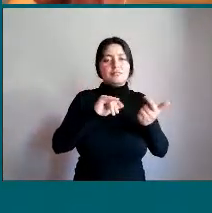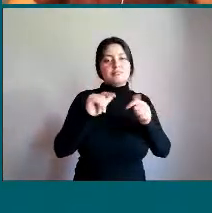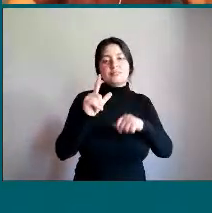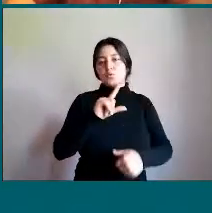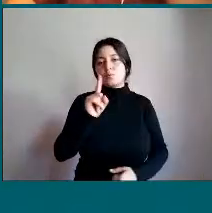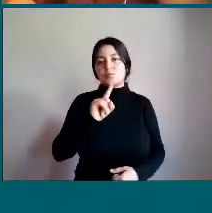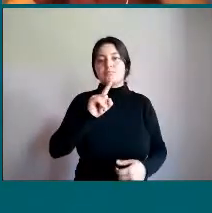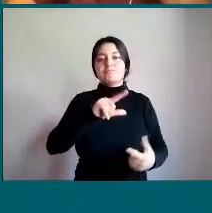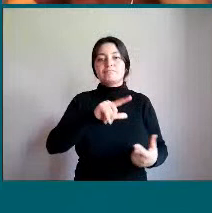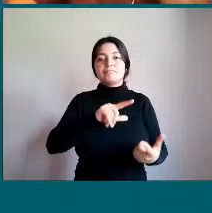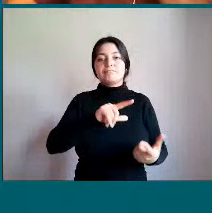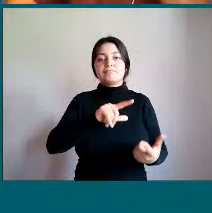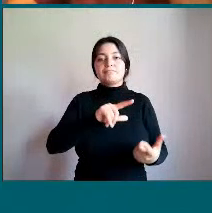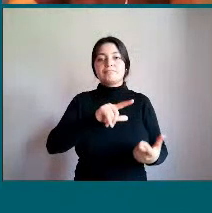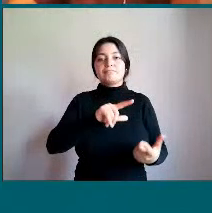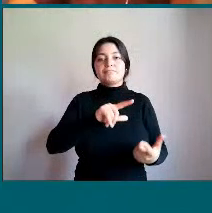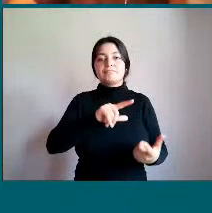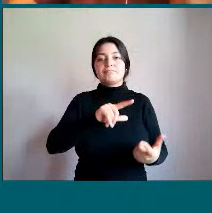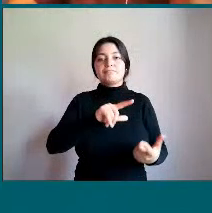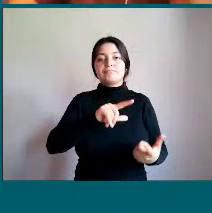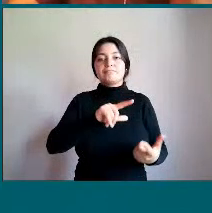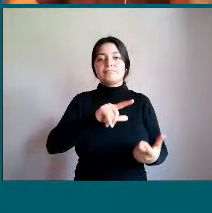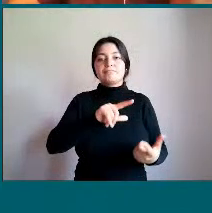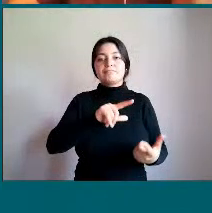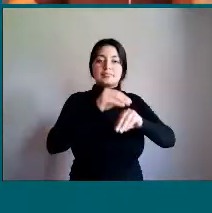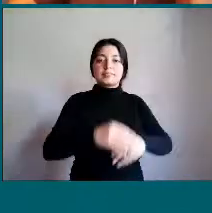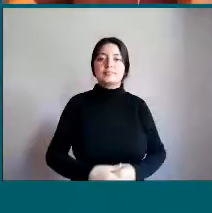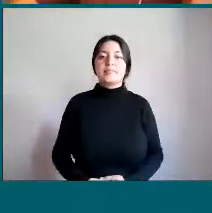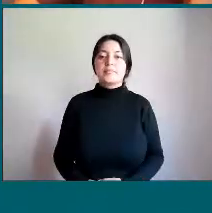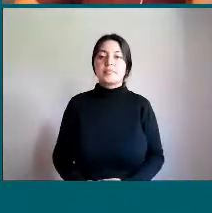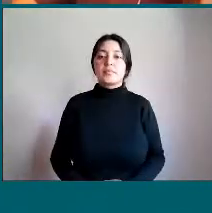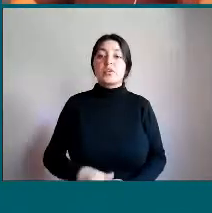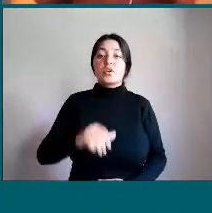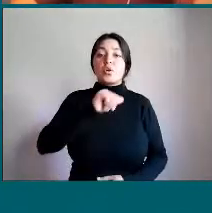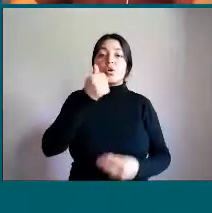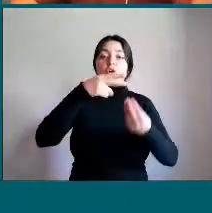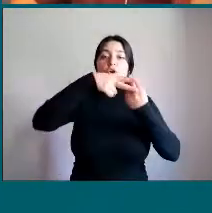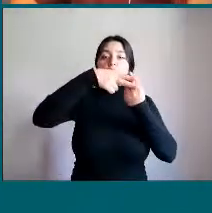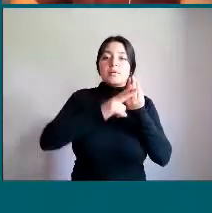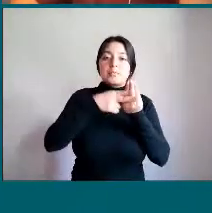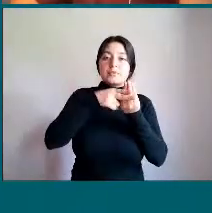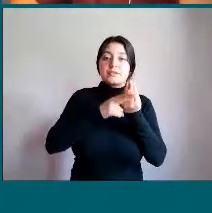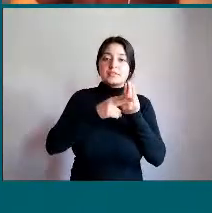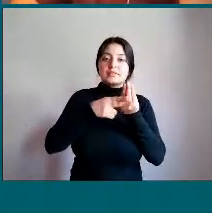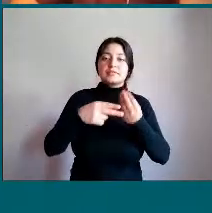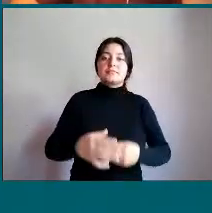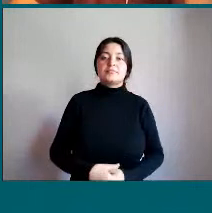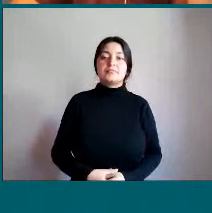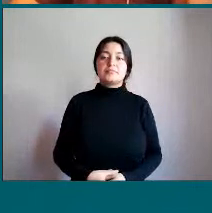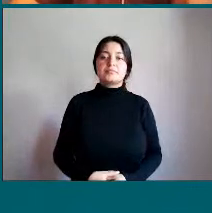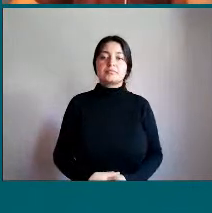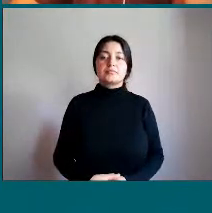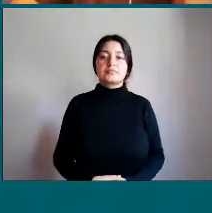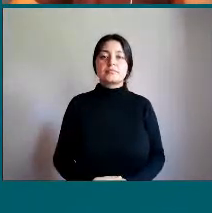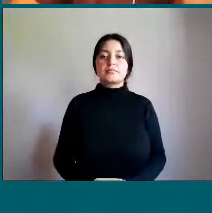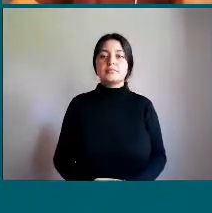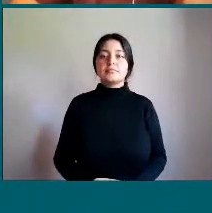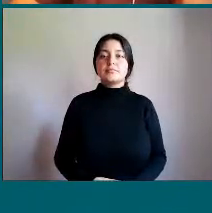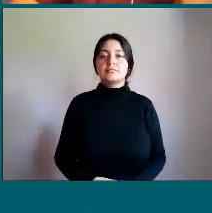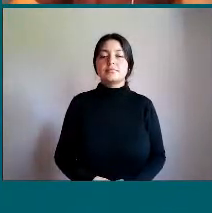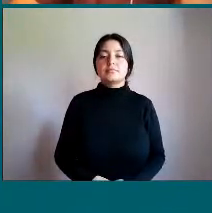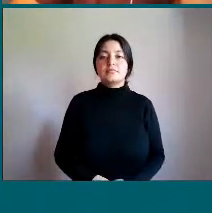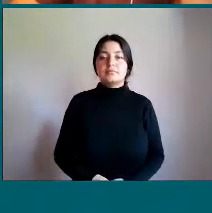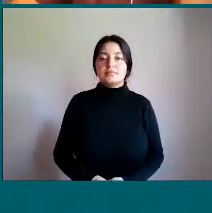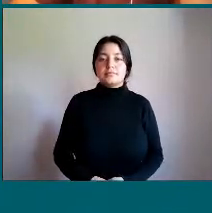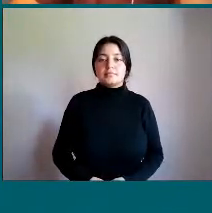carácter digital a modo de Trello, Asana, que me va a permitir trabajar con este modelo de metodologías ágiles, ¿vale? Que son